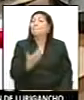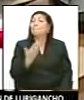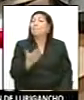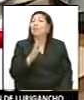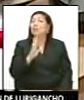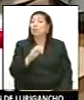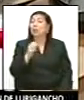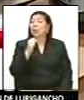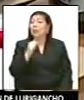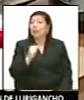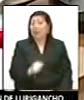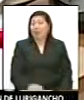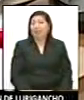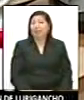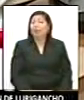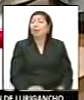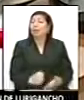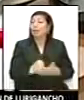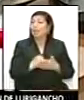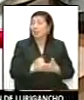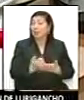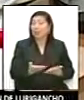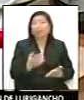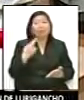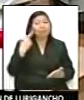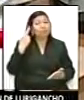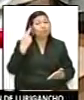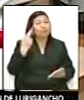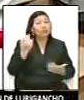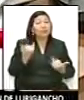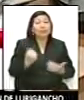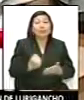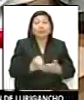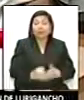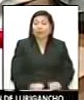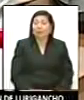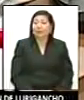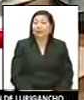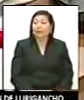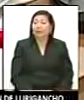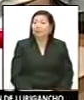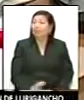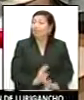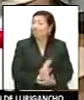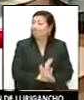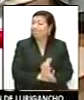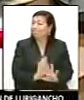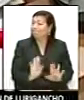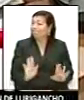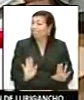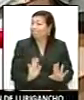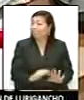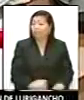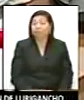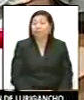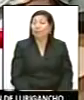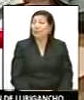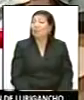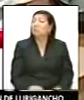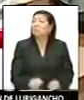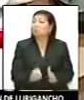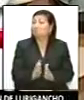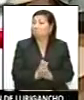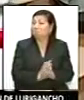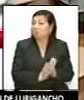sus derechos, creo que hay que atenderlos, es razonable atenderlos, no va a causar sino un